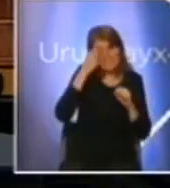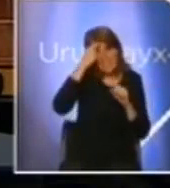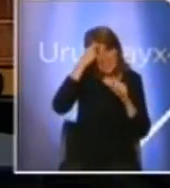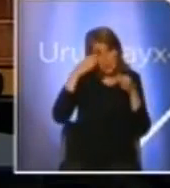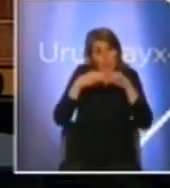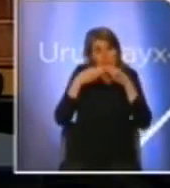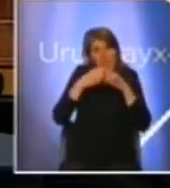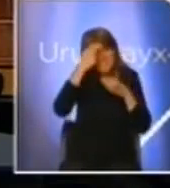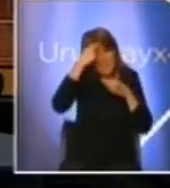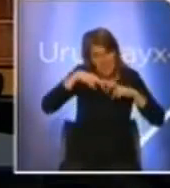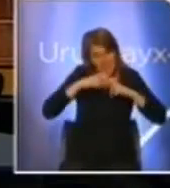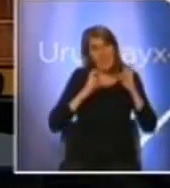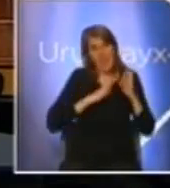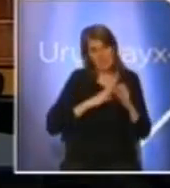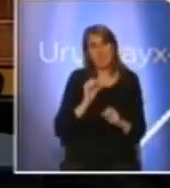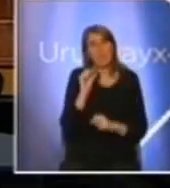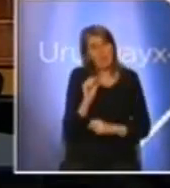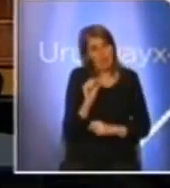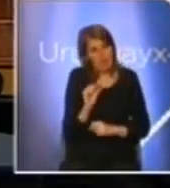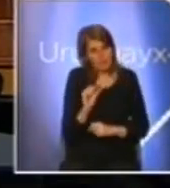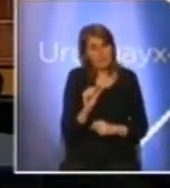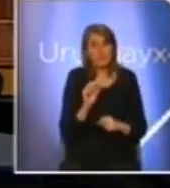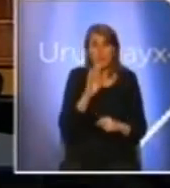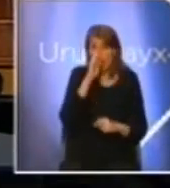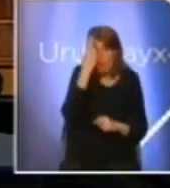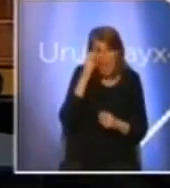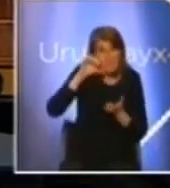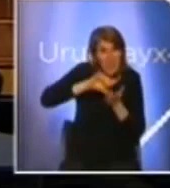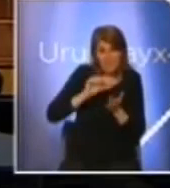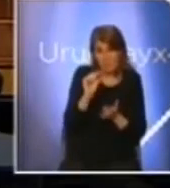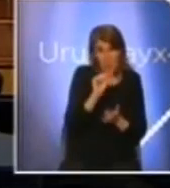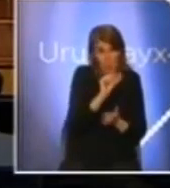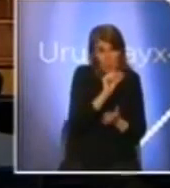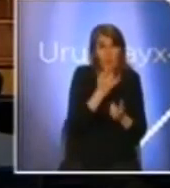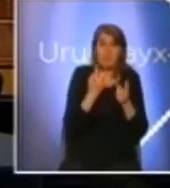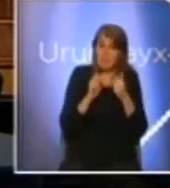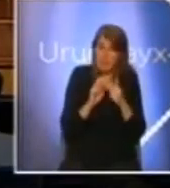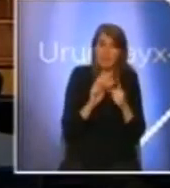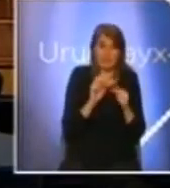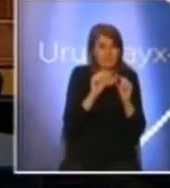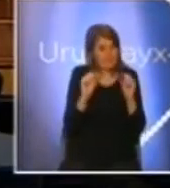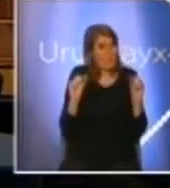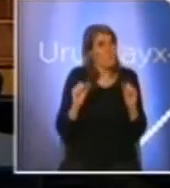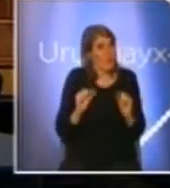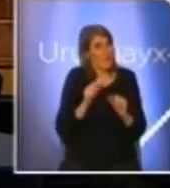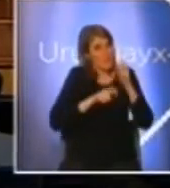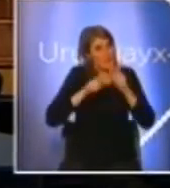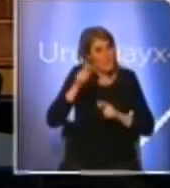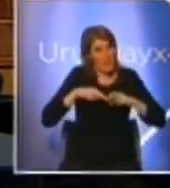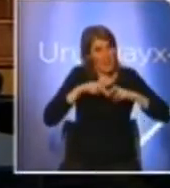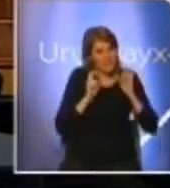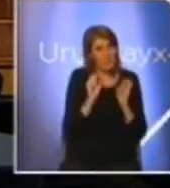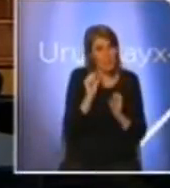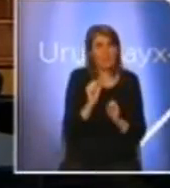todavía somos muy pocos. Aún para un país chico como Uruguay, el número de científicos, somos pocos. Entonces, lo primero